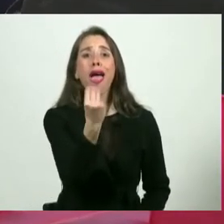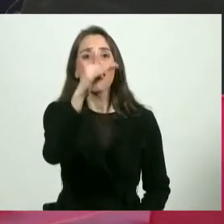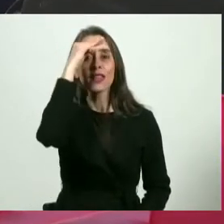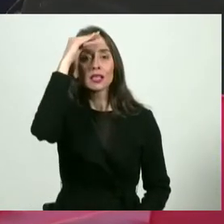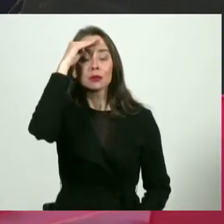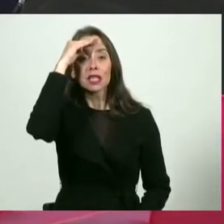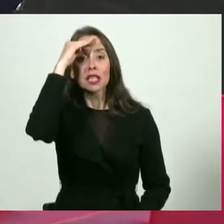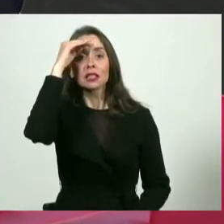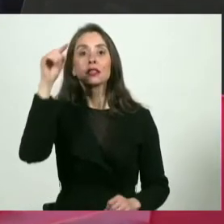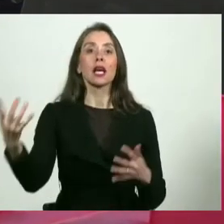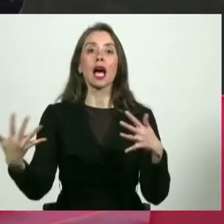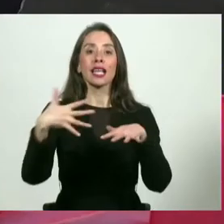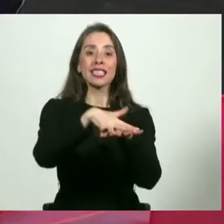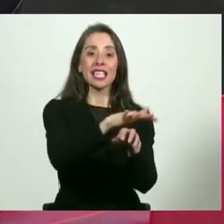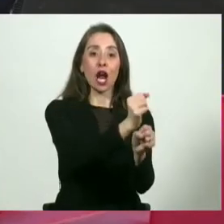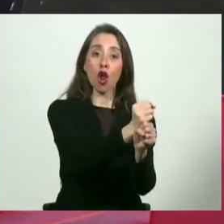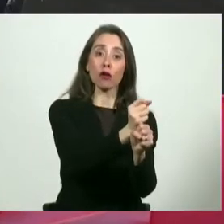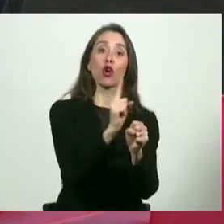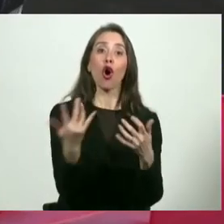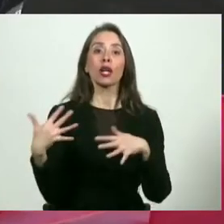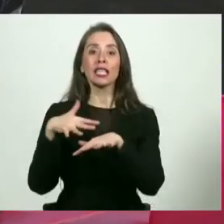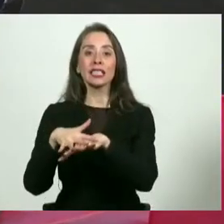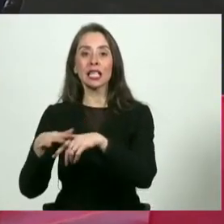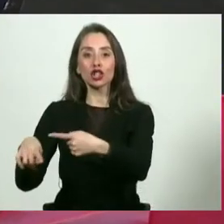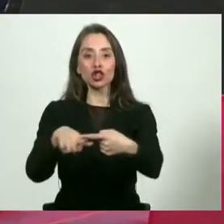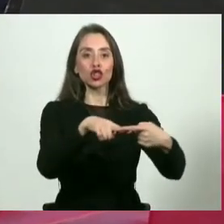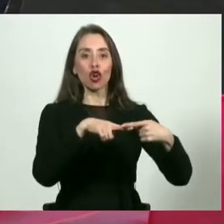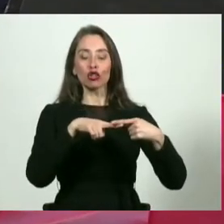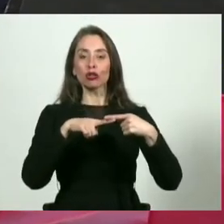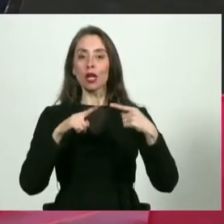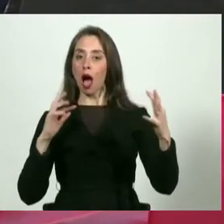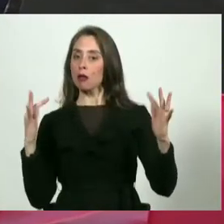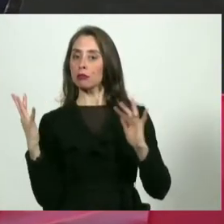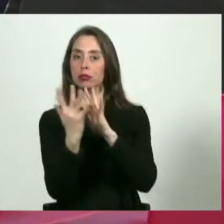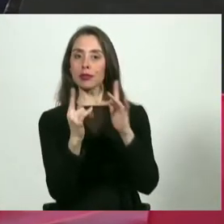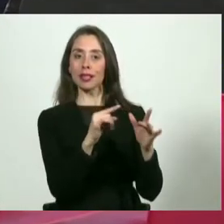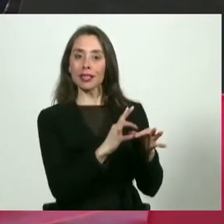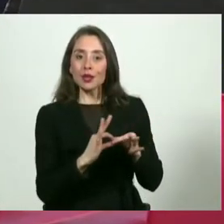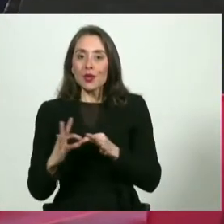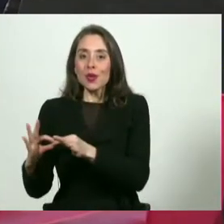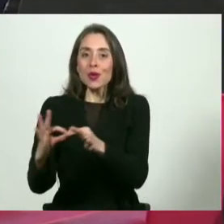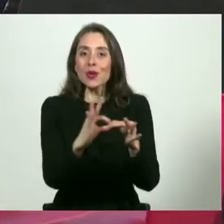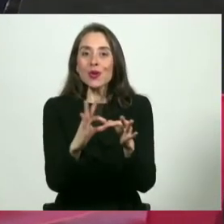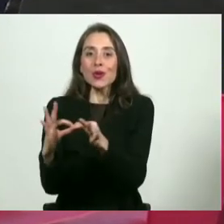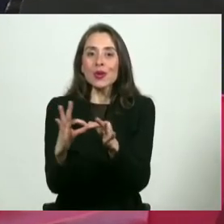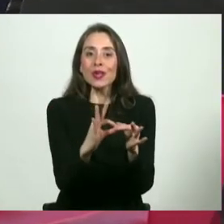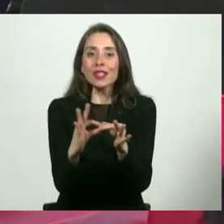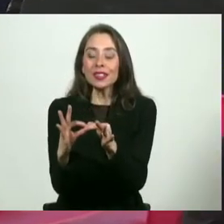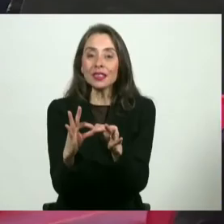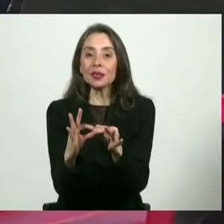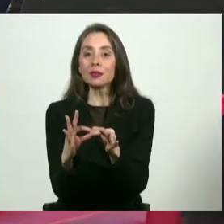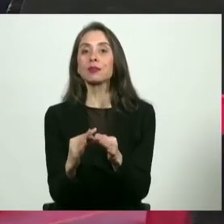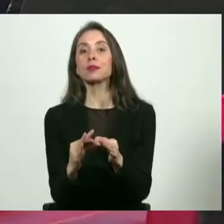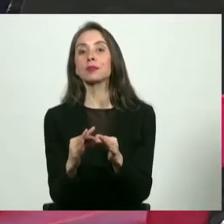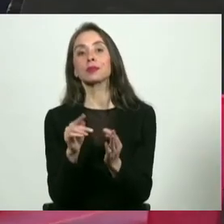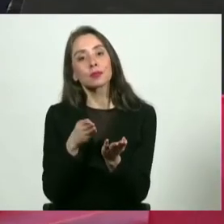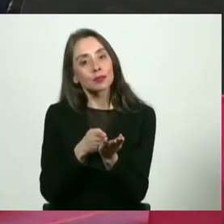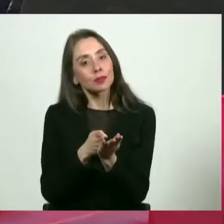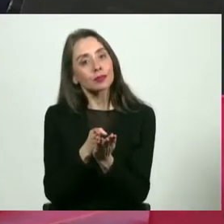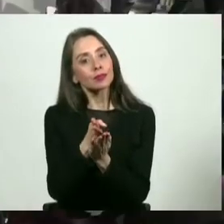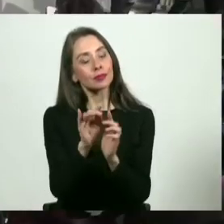inclusión laboral, y eso significa que efectivamente yo creo que cuando uno abre una puerta, eso coincido con lo que dice Miguel Ángel, y la abre, aunque